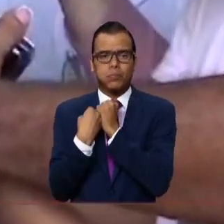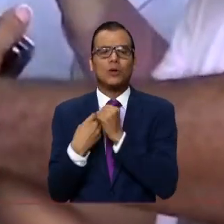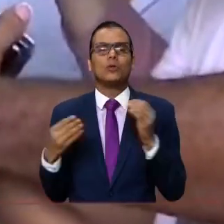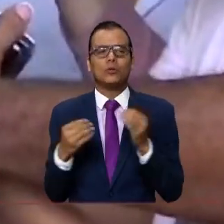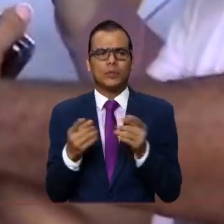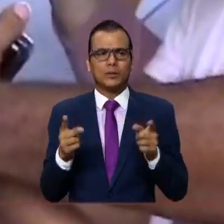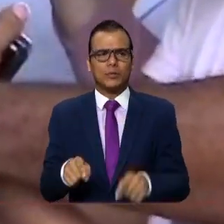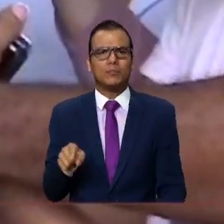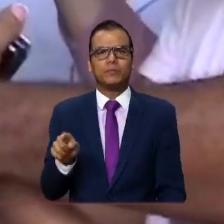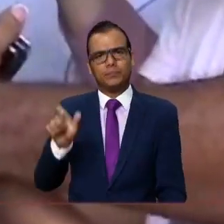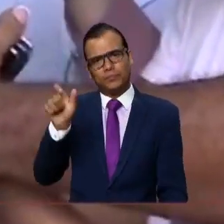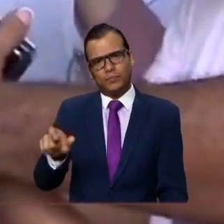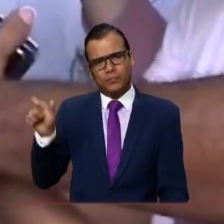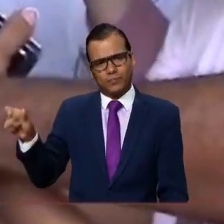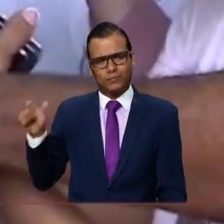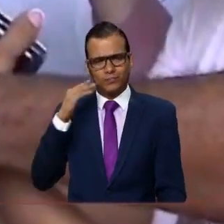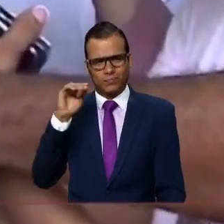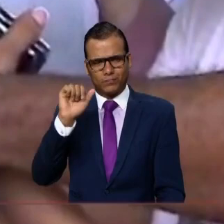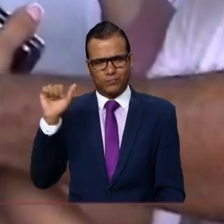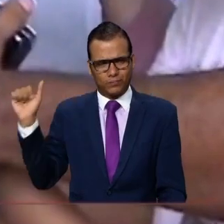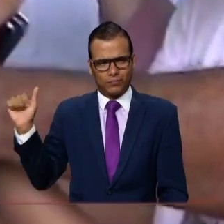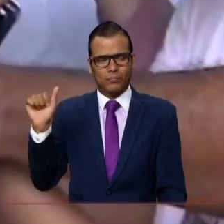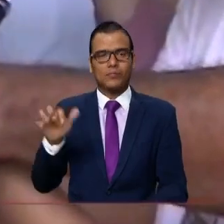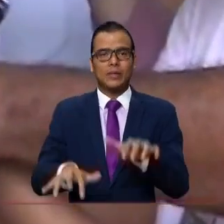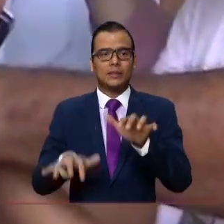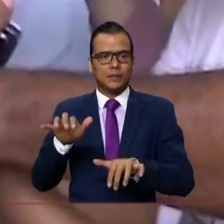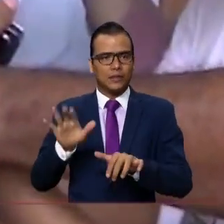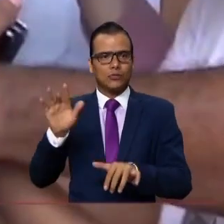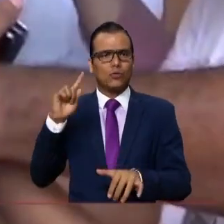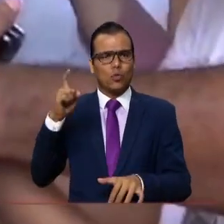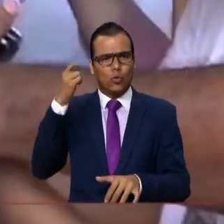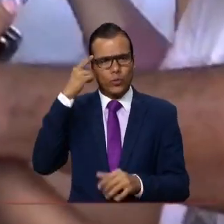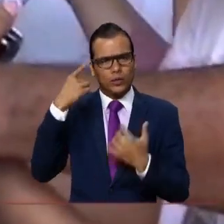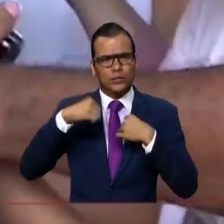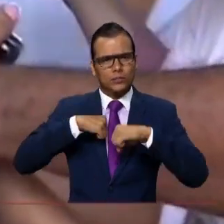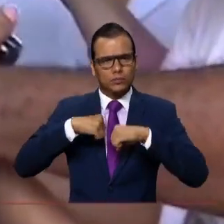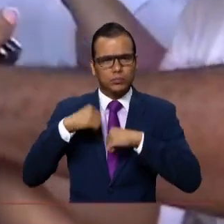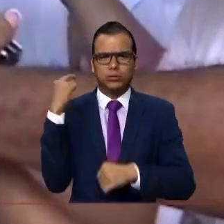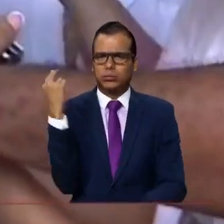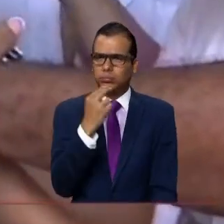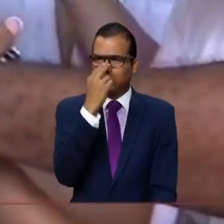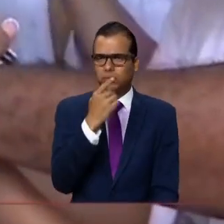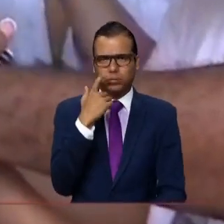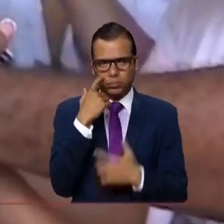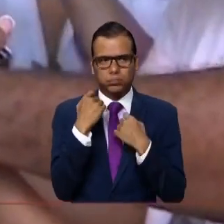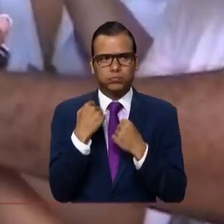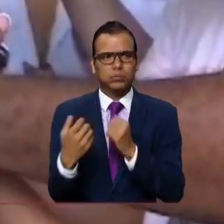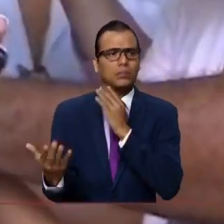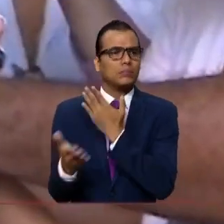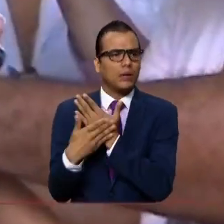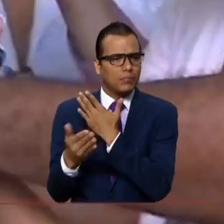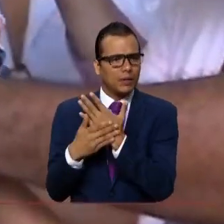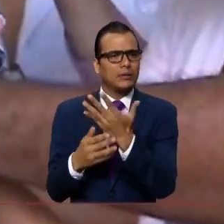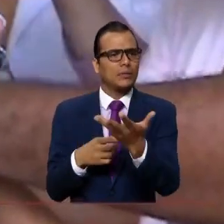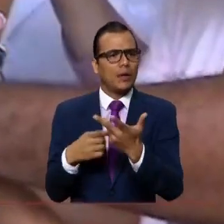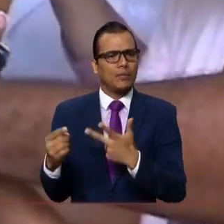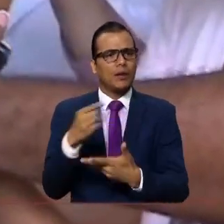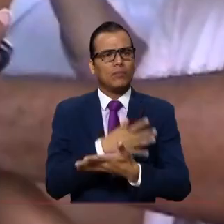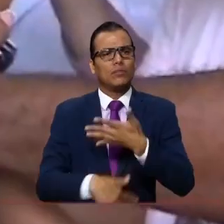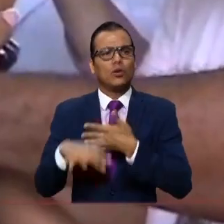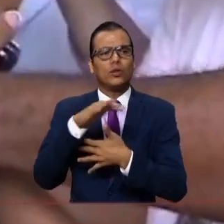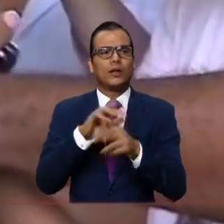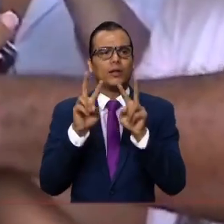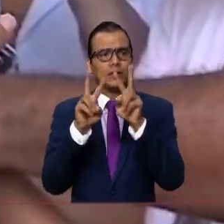dos secretarias de gobierno muy comprometidas, diciéndonos al oído qué es lo importante